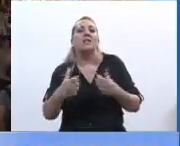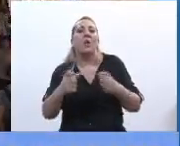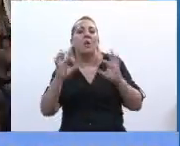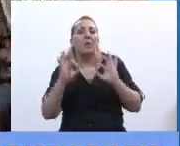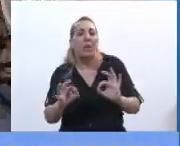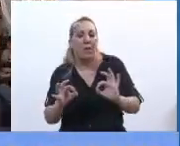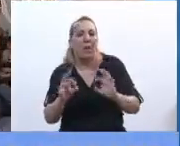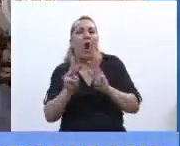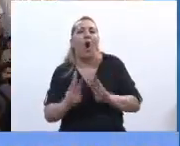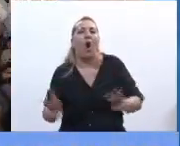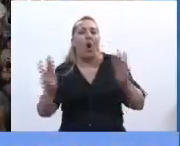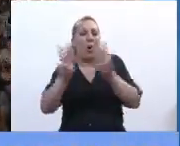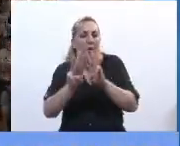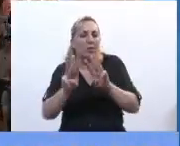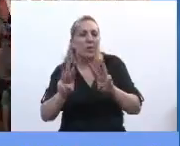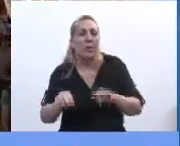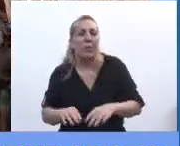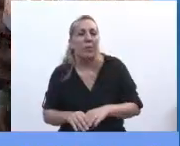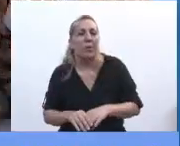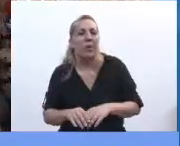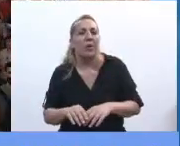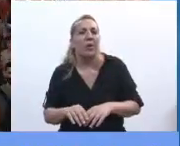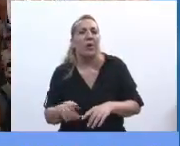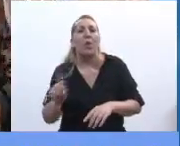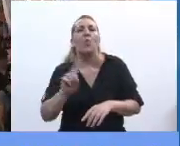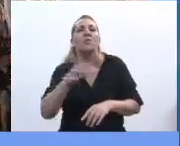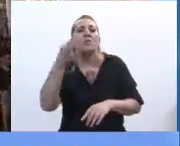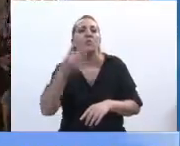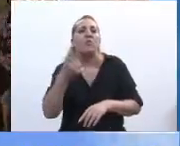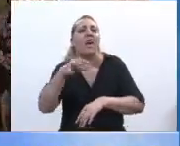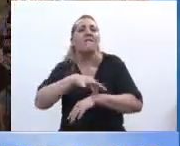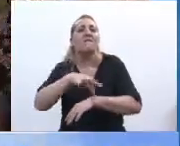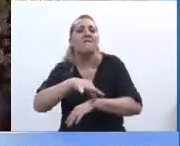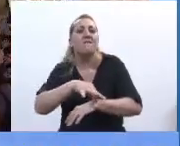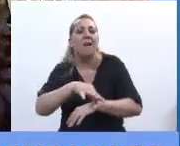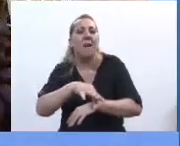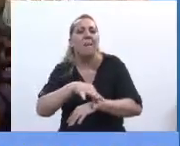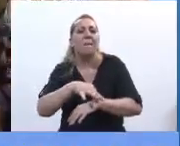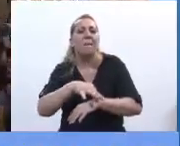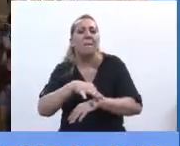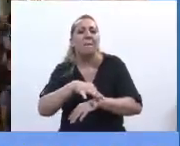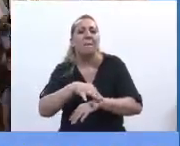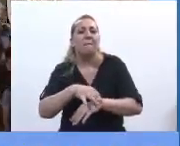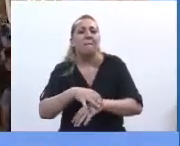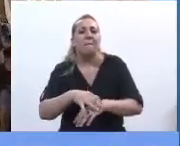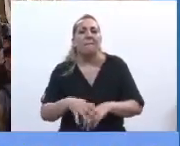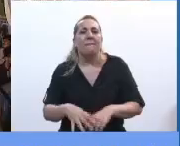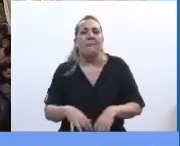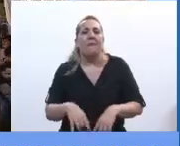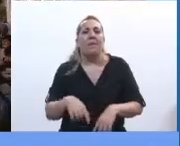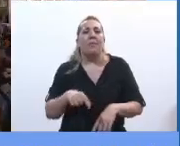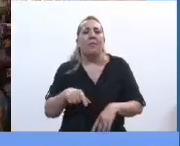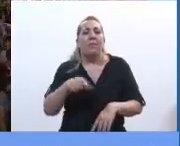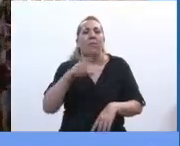por la oms que es no necesariamente una enfermedad la define como una